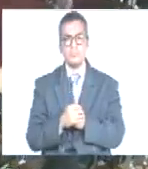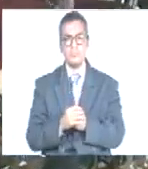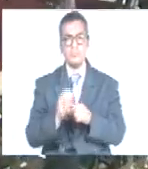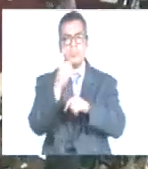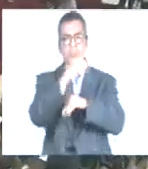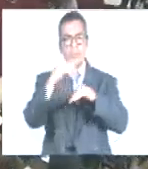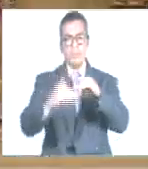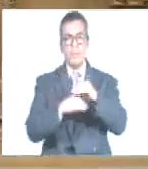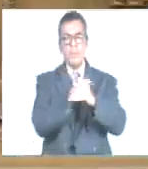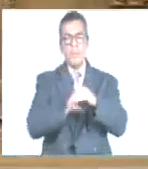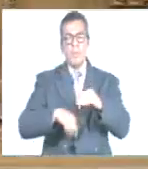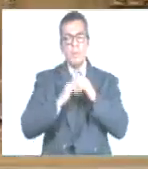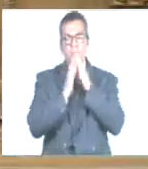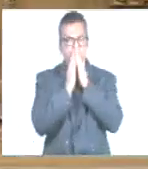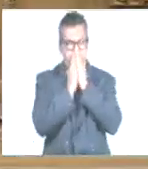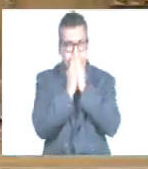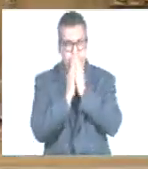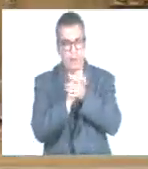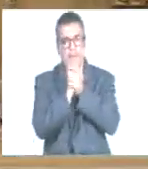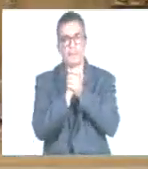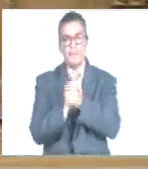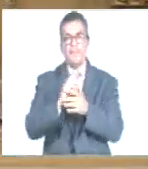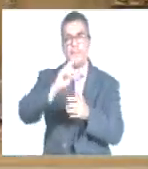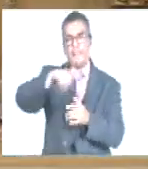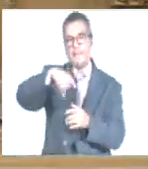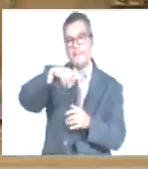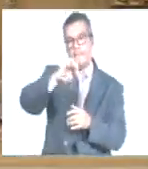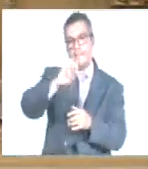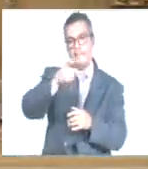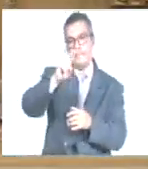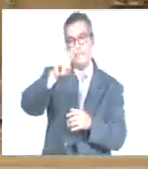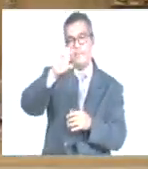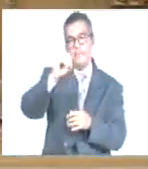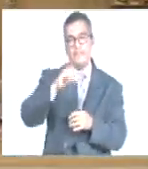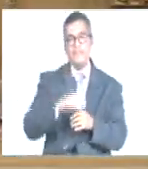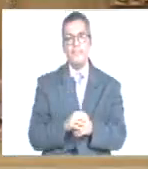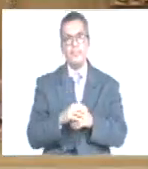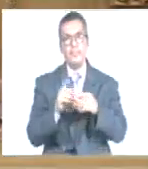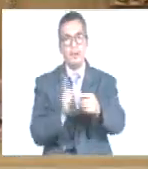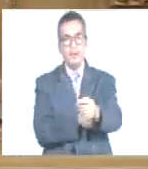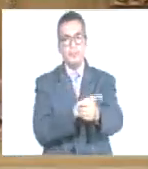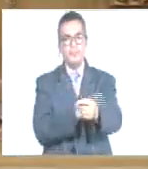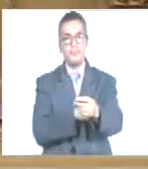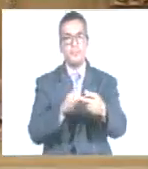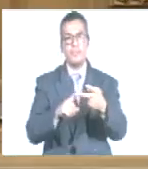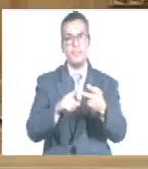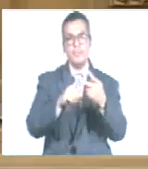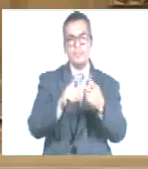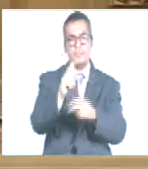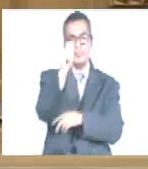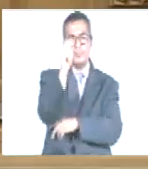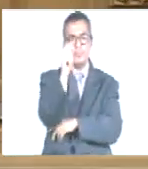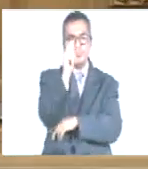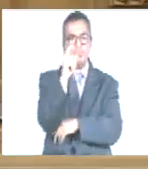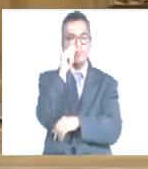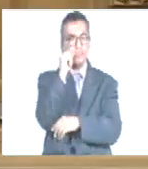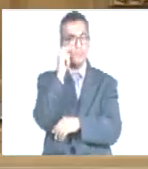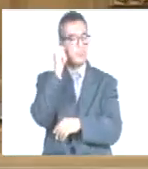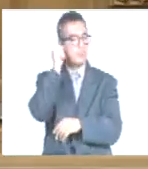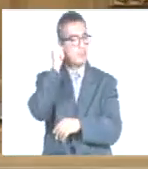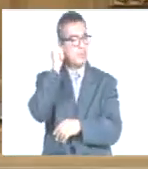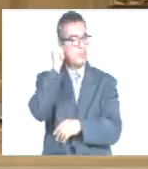primer vicepresidente, compañero Pedro Infante Aparicio, hermanos y hermanas